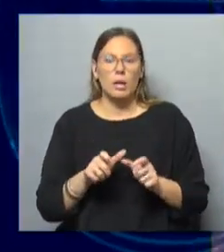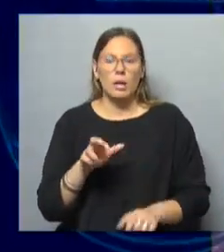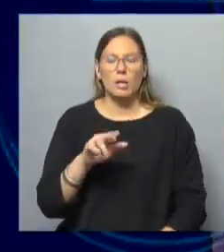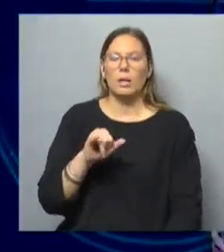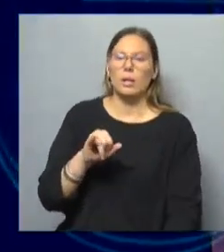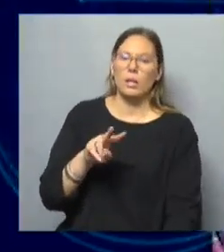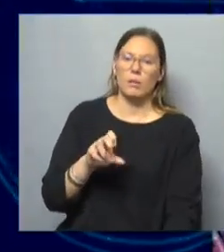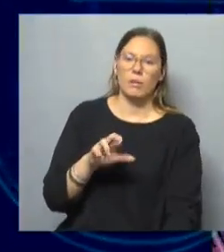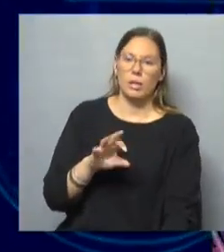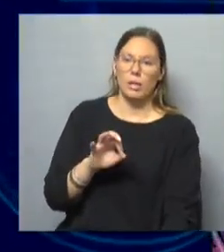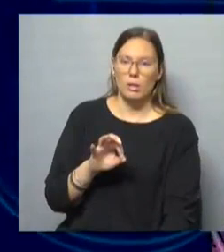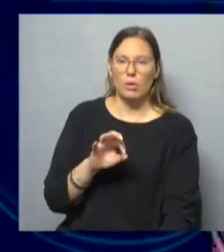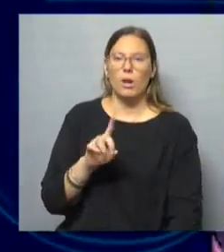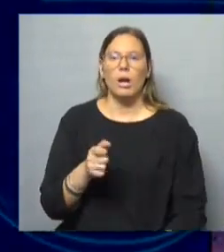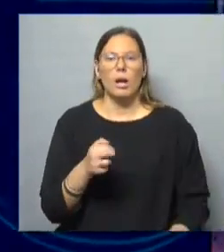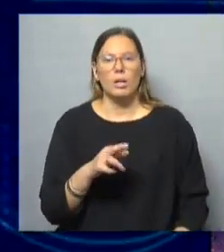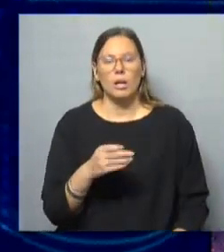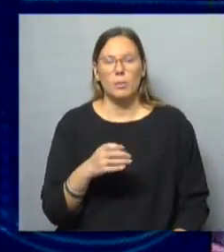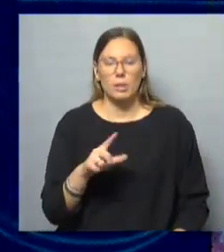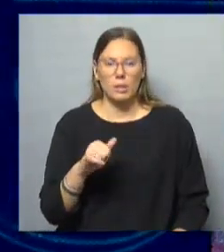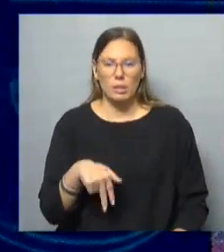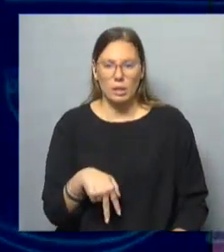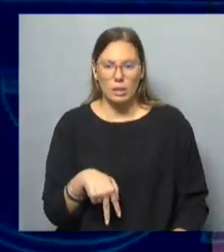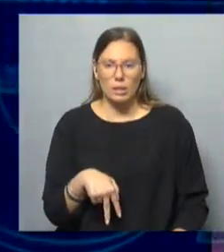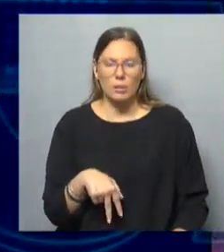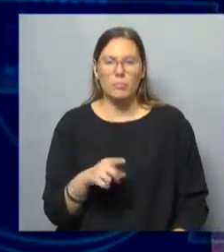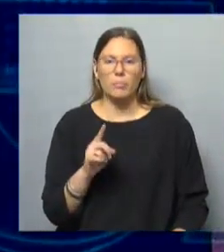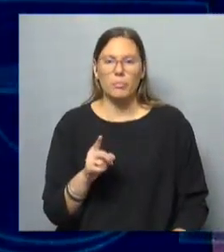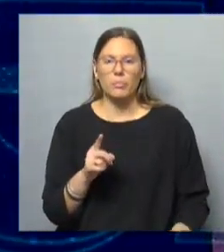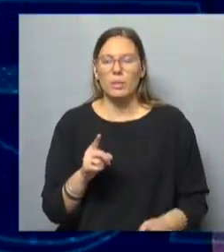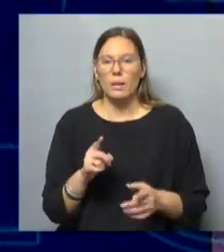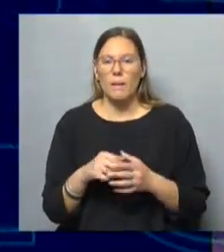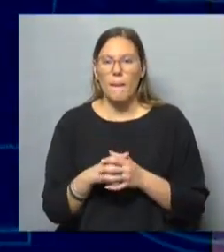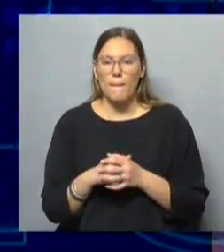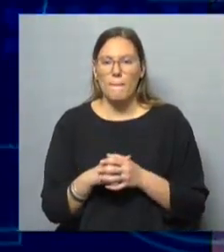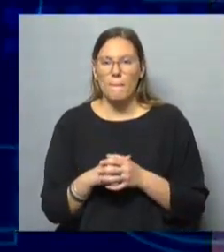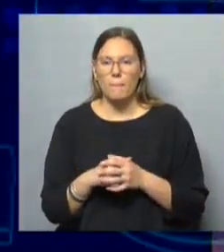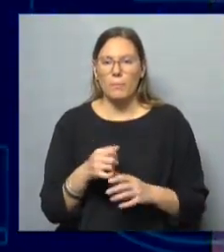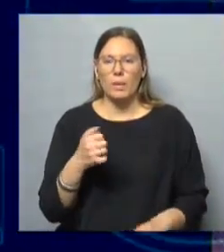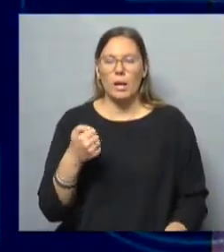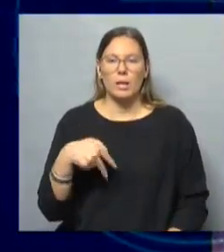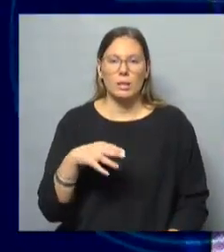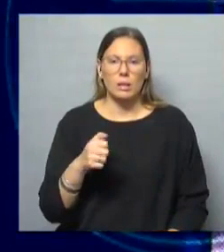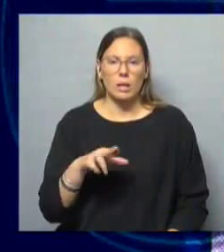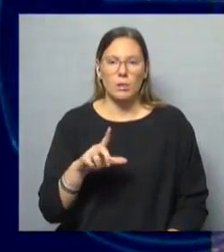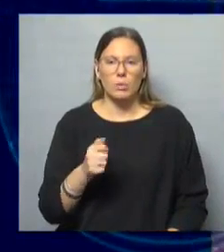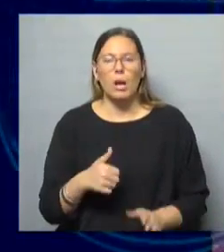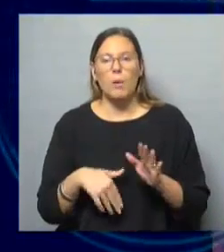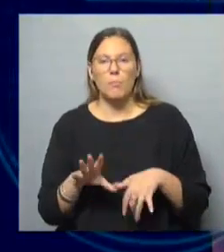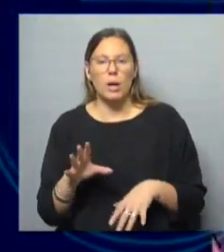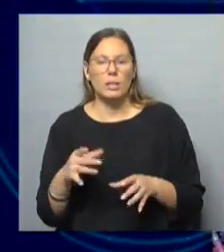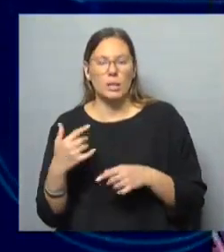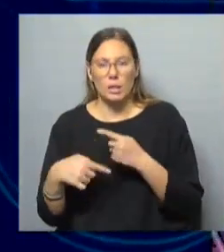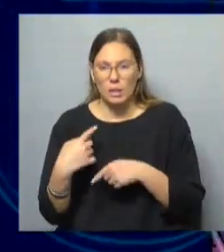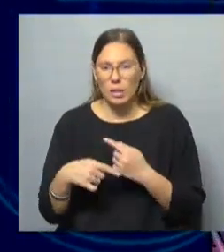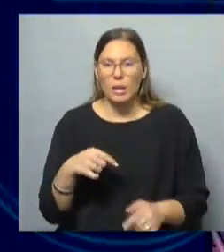Tabaré Rivero, Garo Araquelian, bueno, va a estar Demian Caula, que es más de una generación más joven,